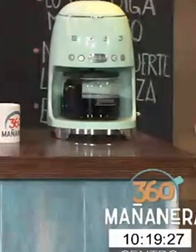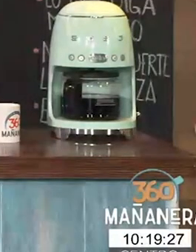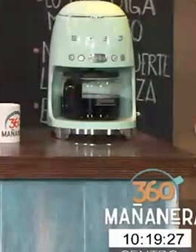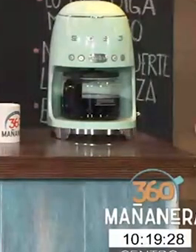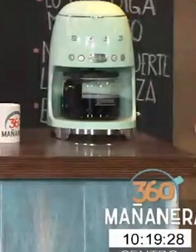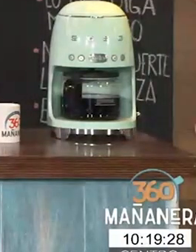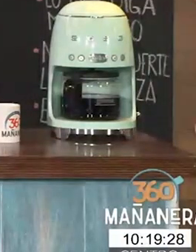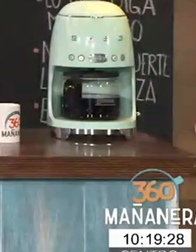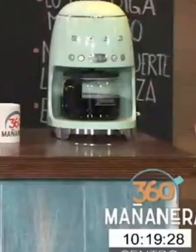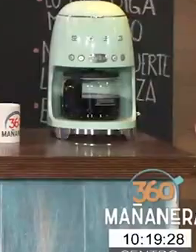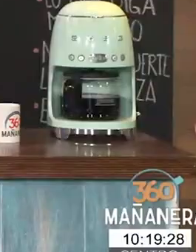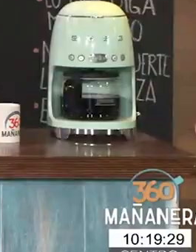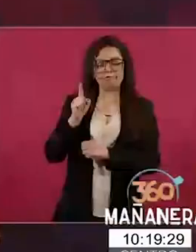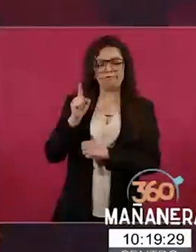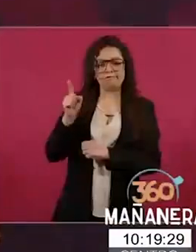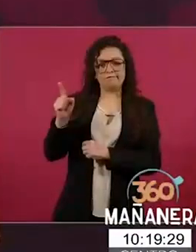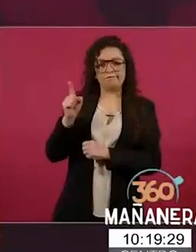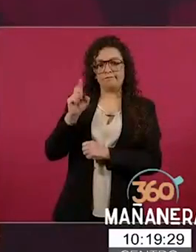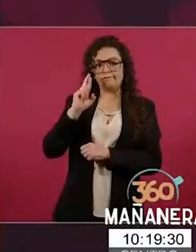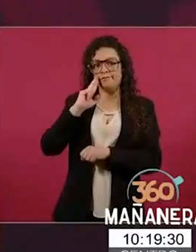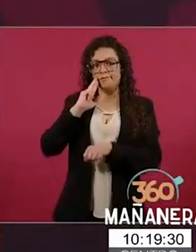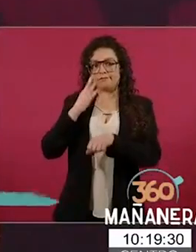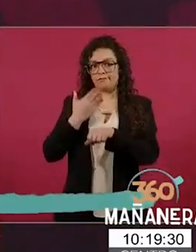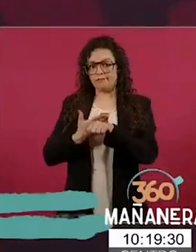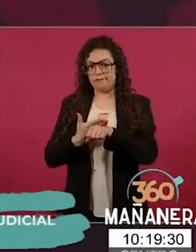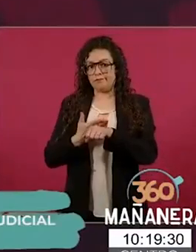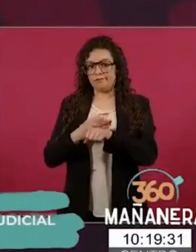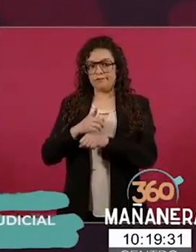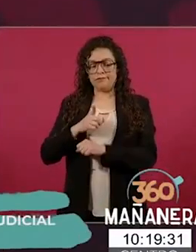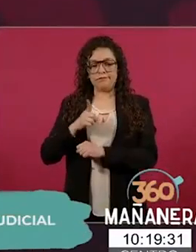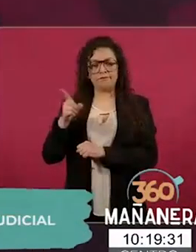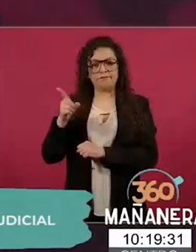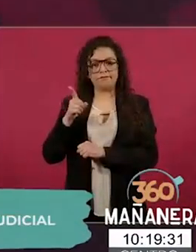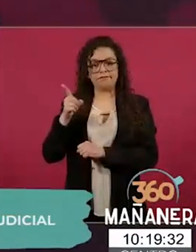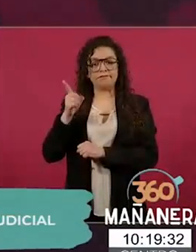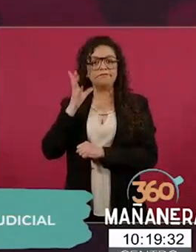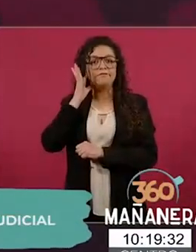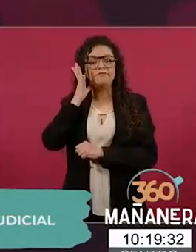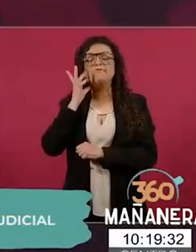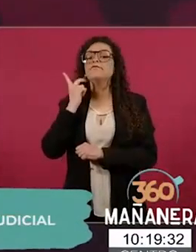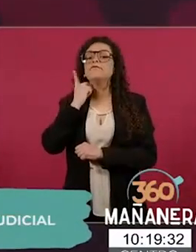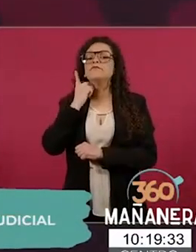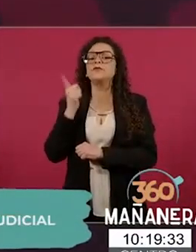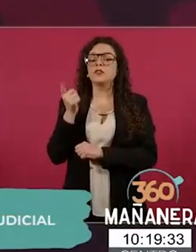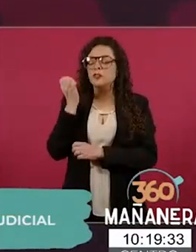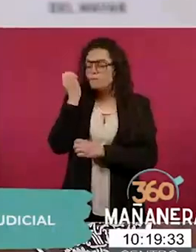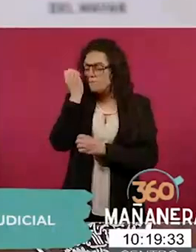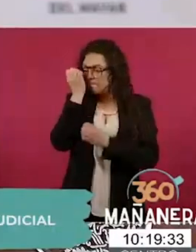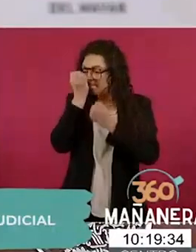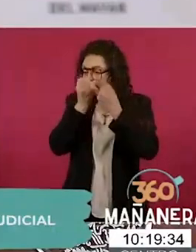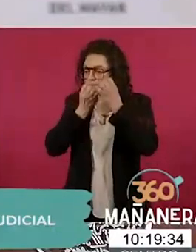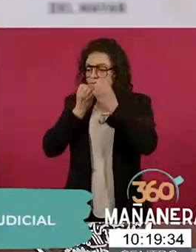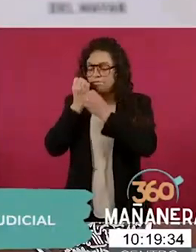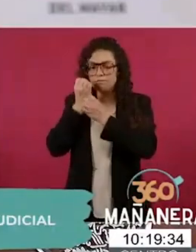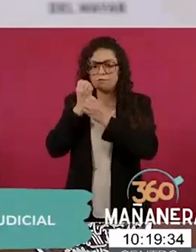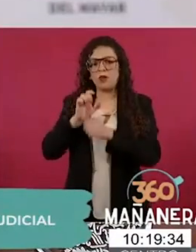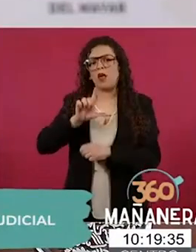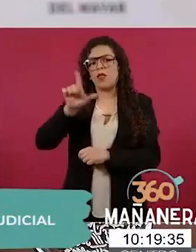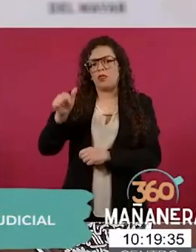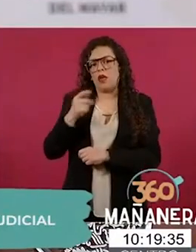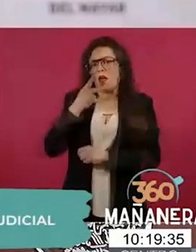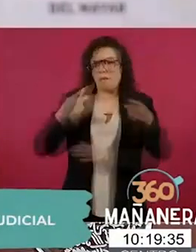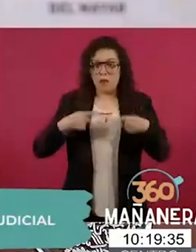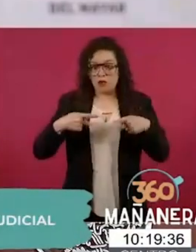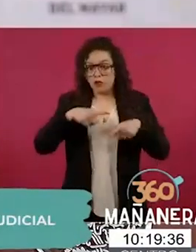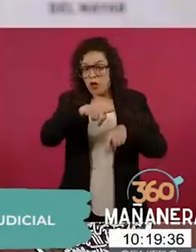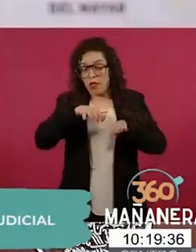que sucedió Eh no se debe usar sí este a los